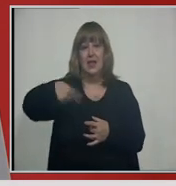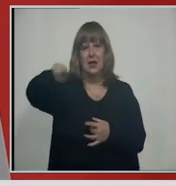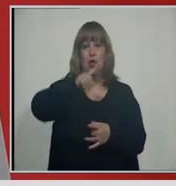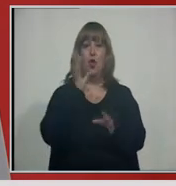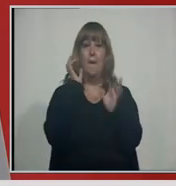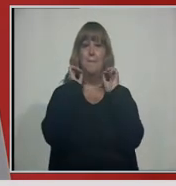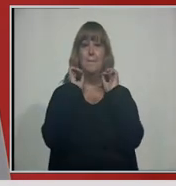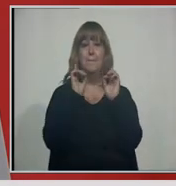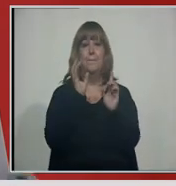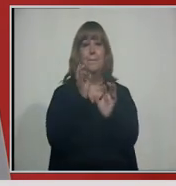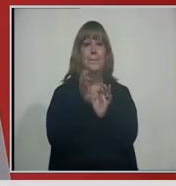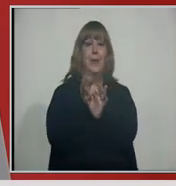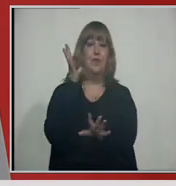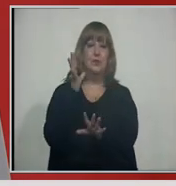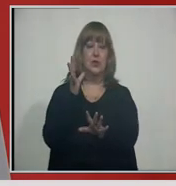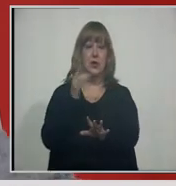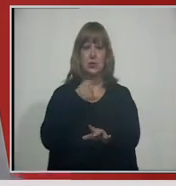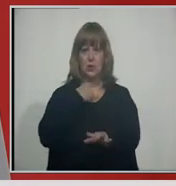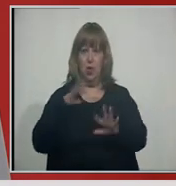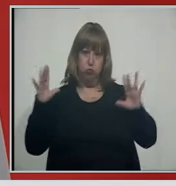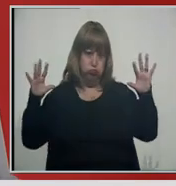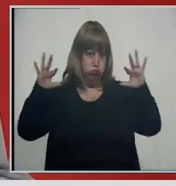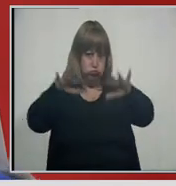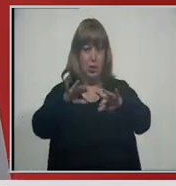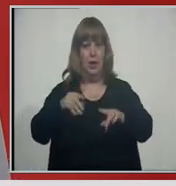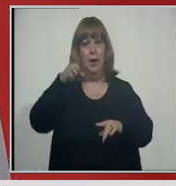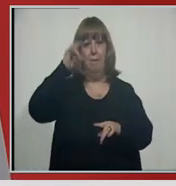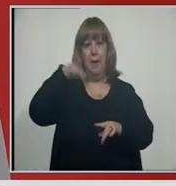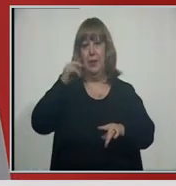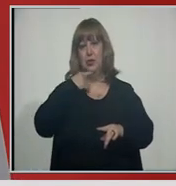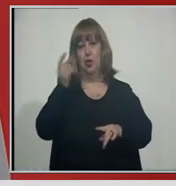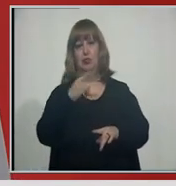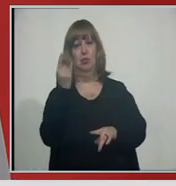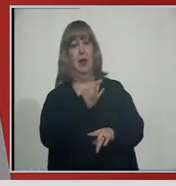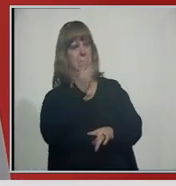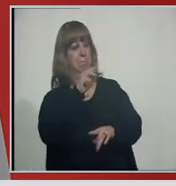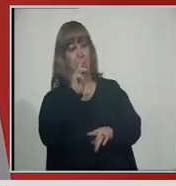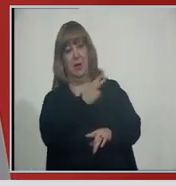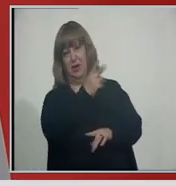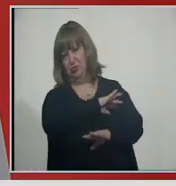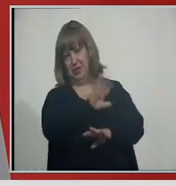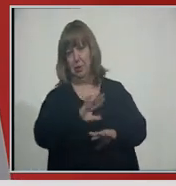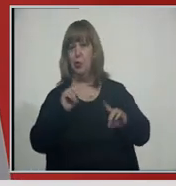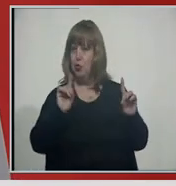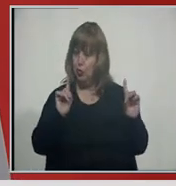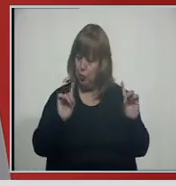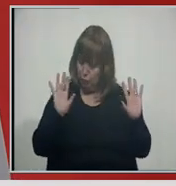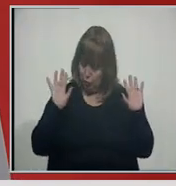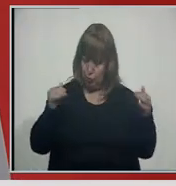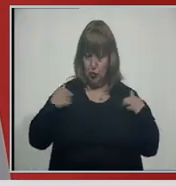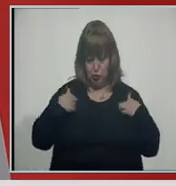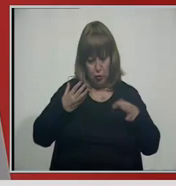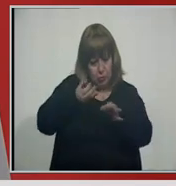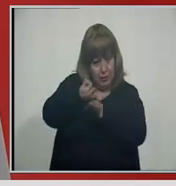transmitir yo no vengo a apoyar a nadie en el que viene pepe cibrián y lo demás son una no no no no yo vengo a entregar lo que yo sé